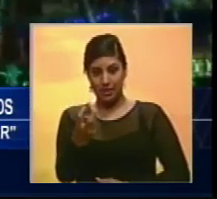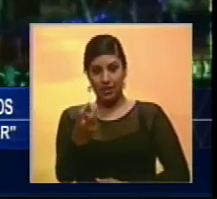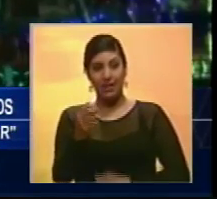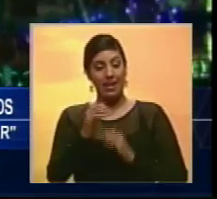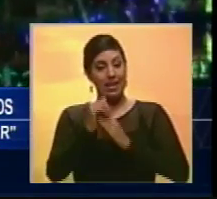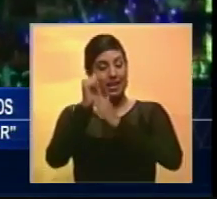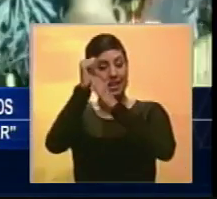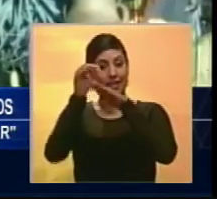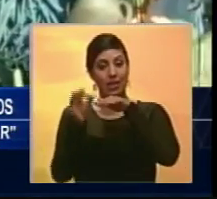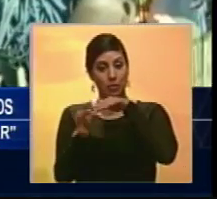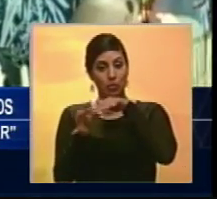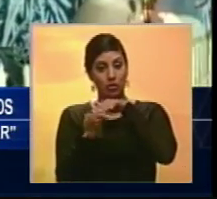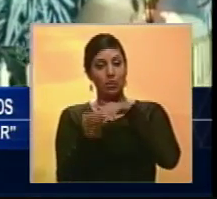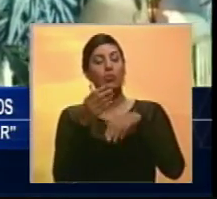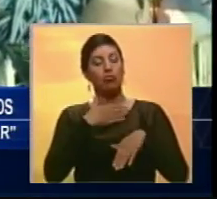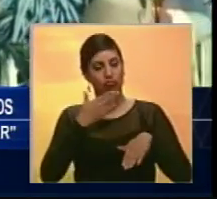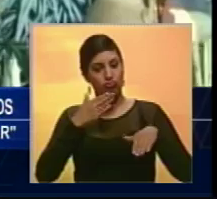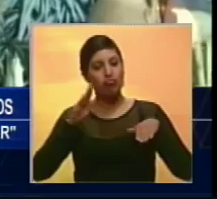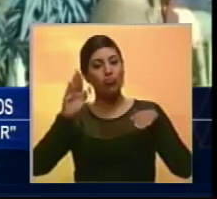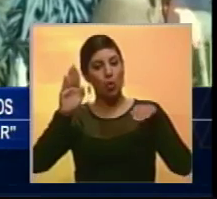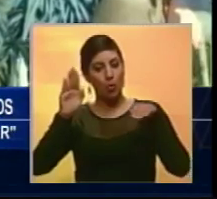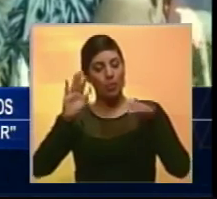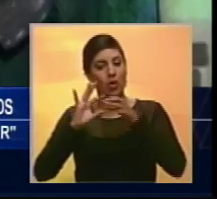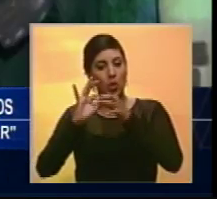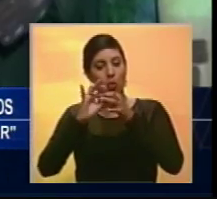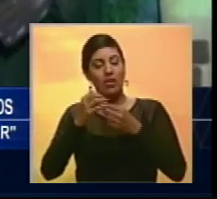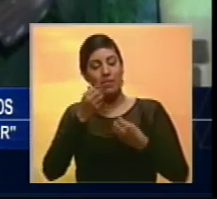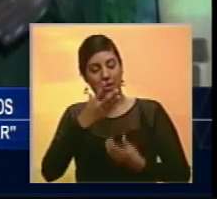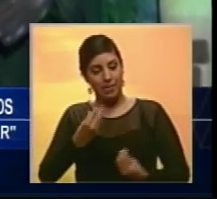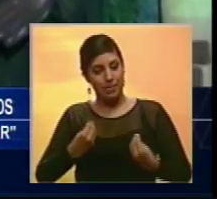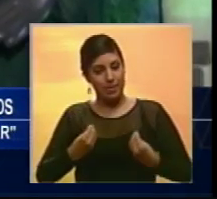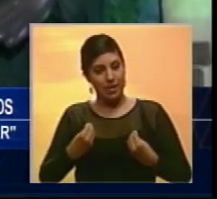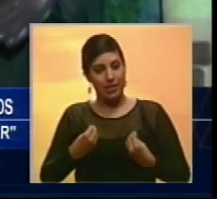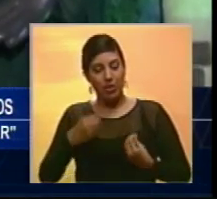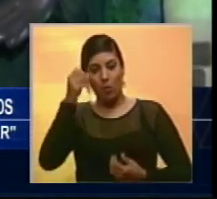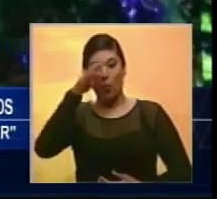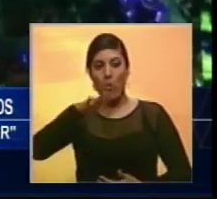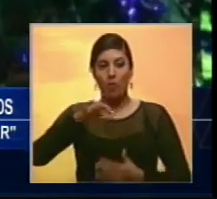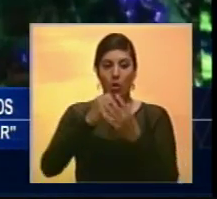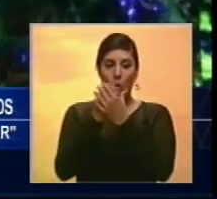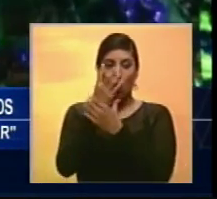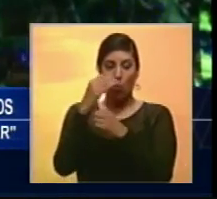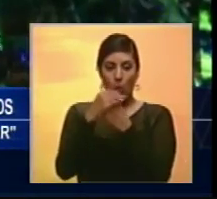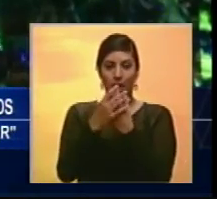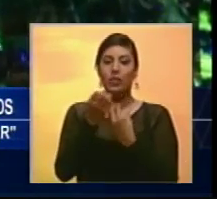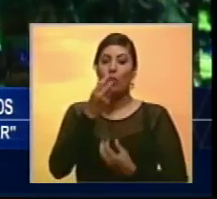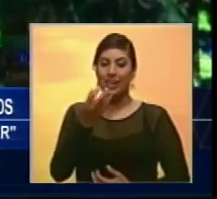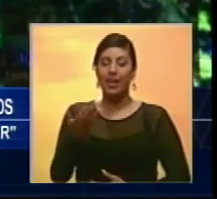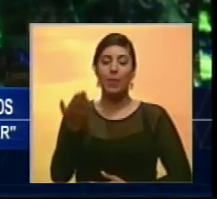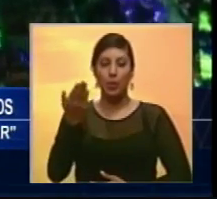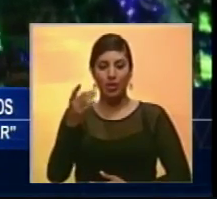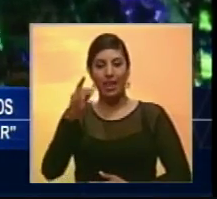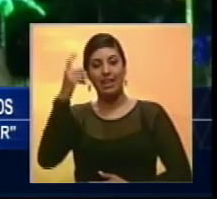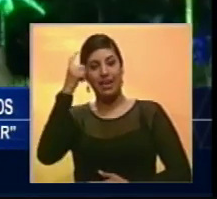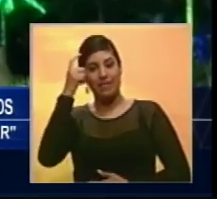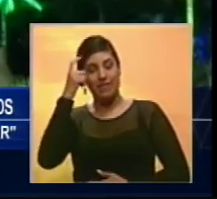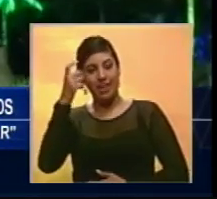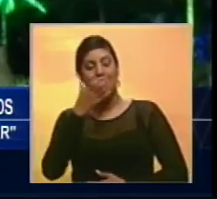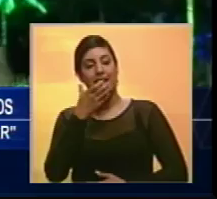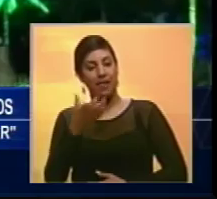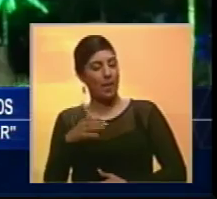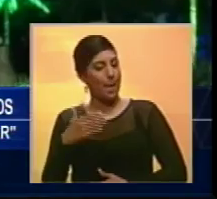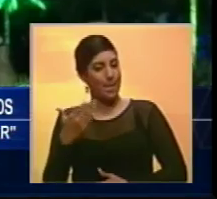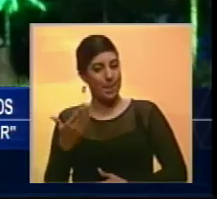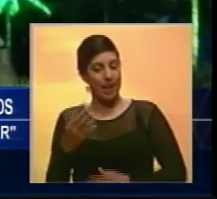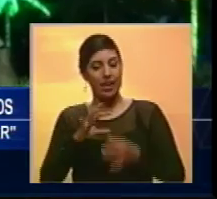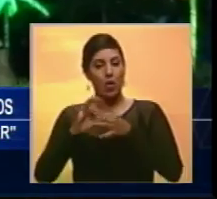líder municipal reiteró su compromiso, unión y bienestar con el pueblo guanteño, destacando la importancia de estas fechas decembrinas